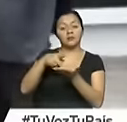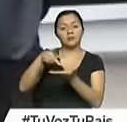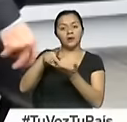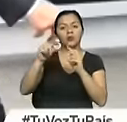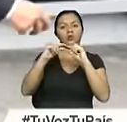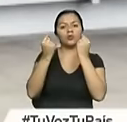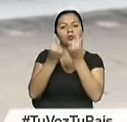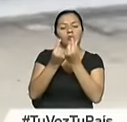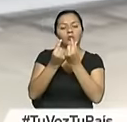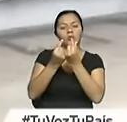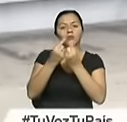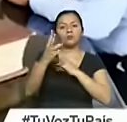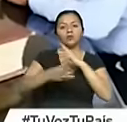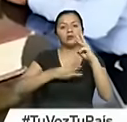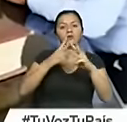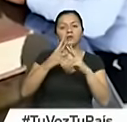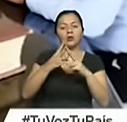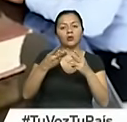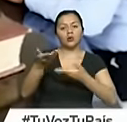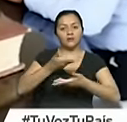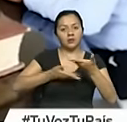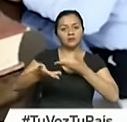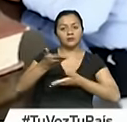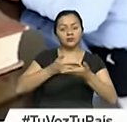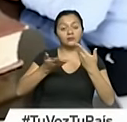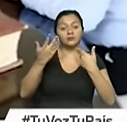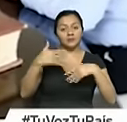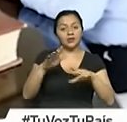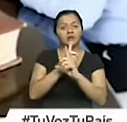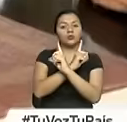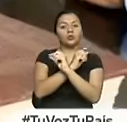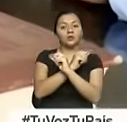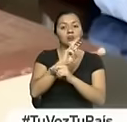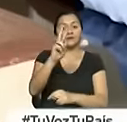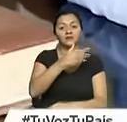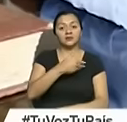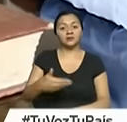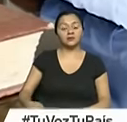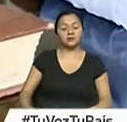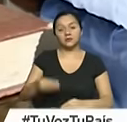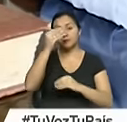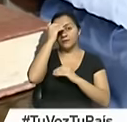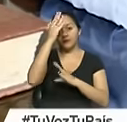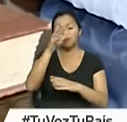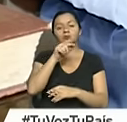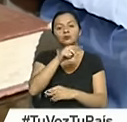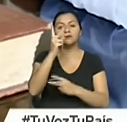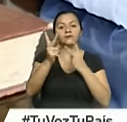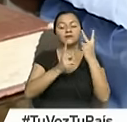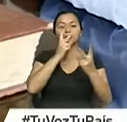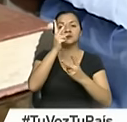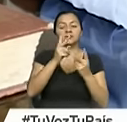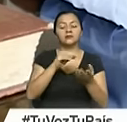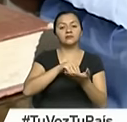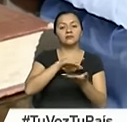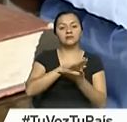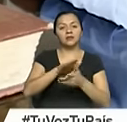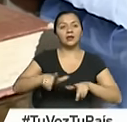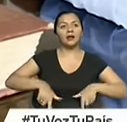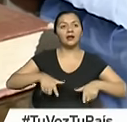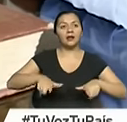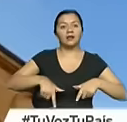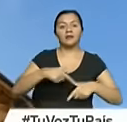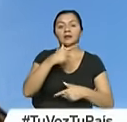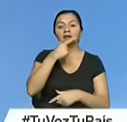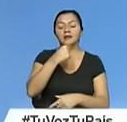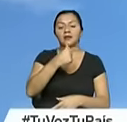Organización Mundial del Comercio. Posteriormente, en su cuenta de Twitter, el vicepresidente informó sobre la visita que realizó a Lenín Moreno en